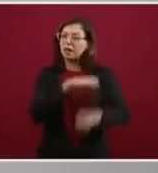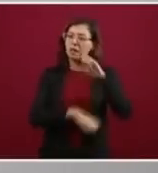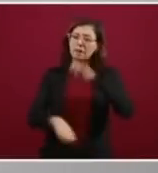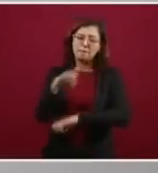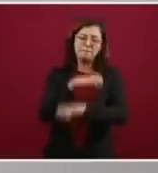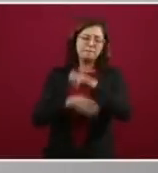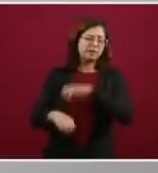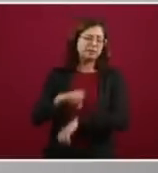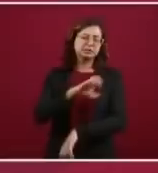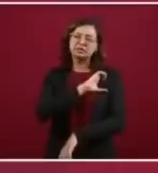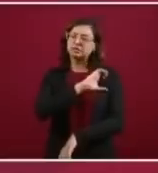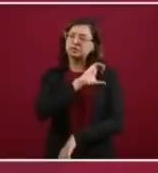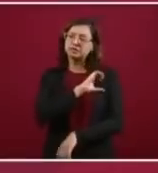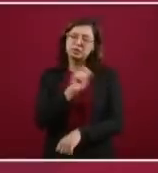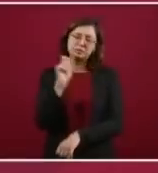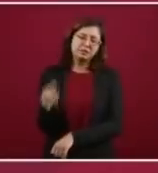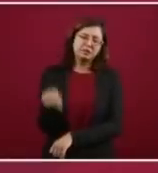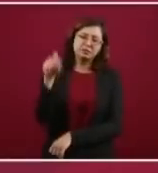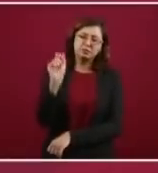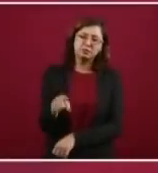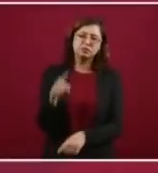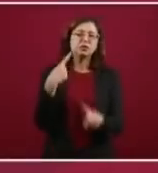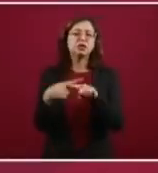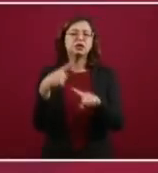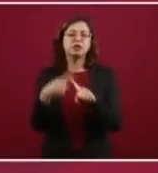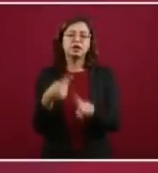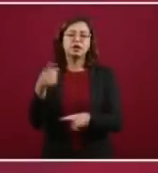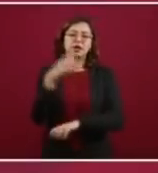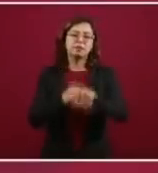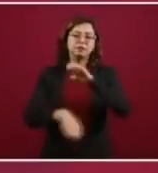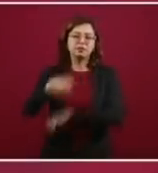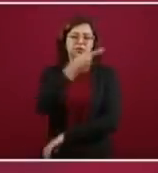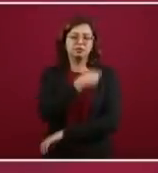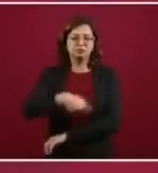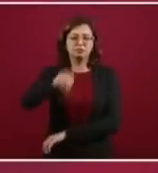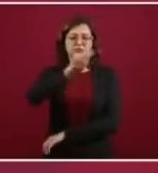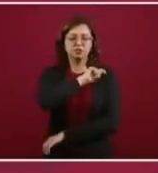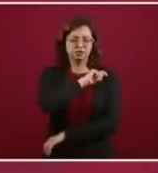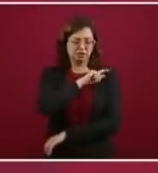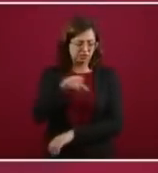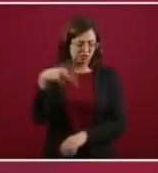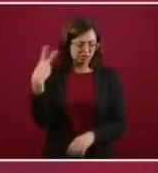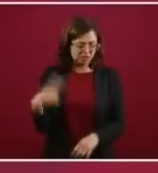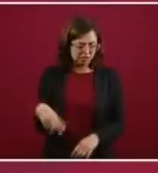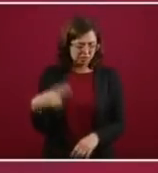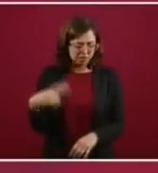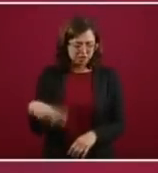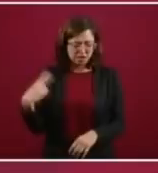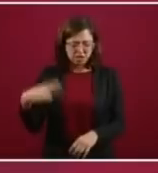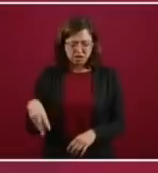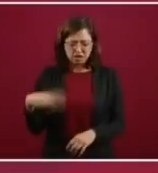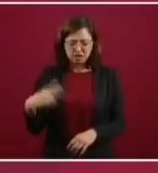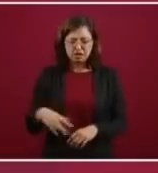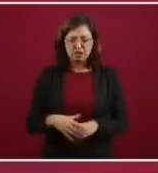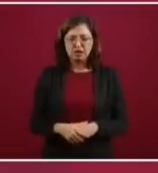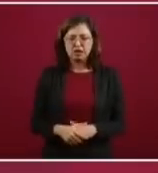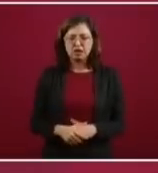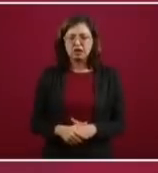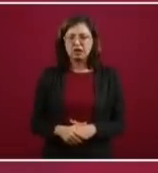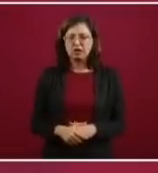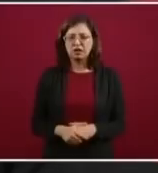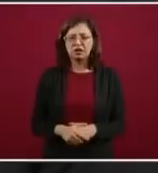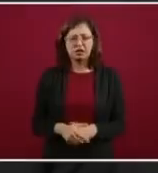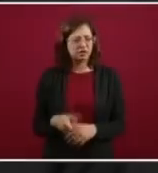era una empresa española, ahora recuerdo,